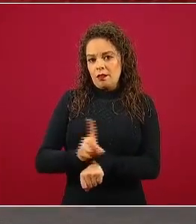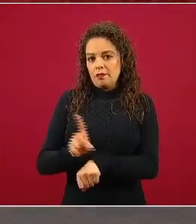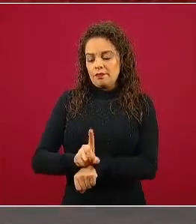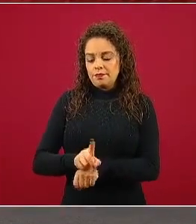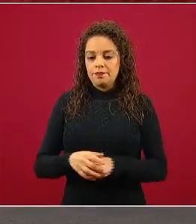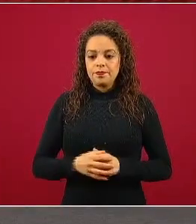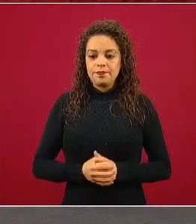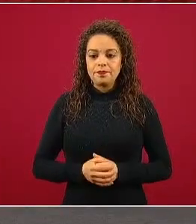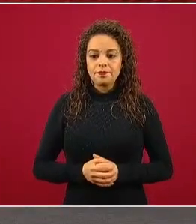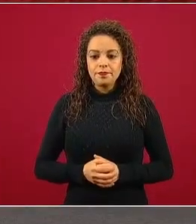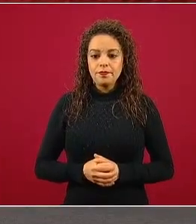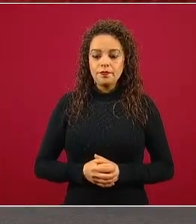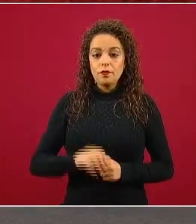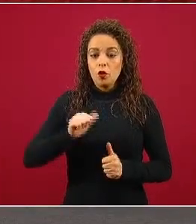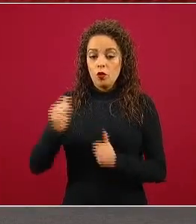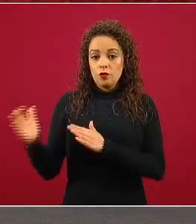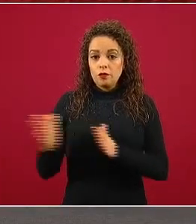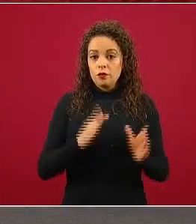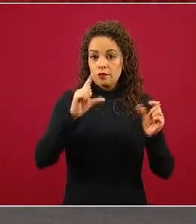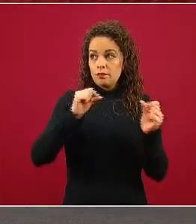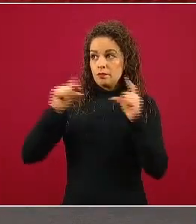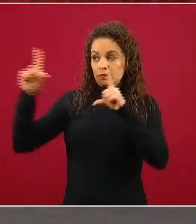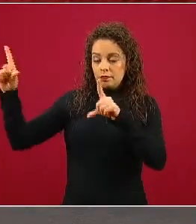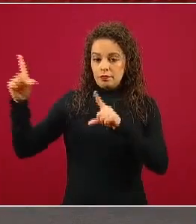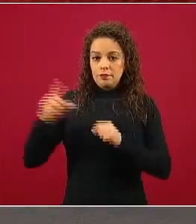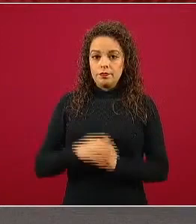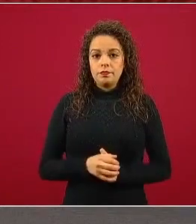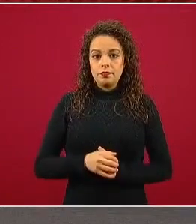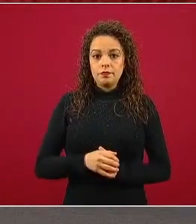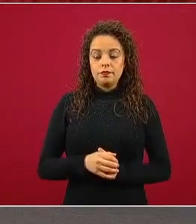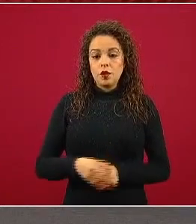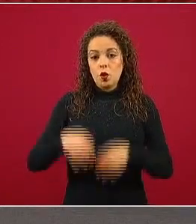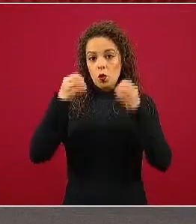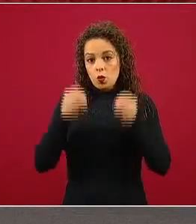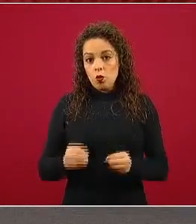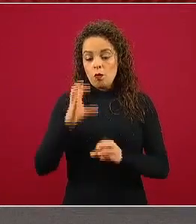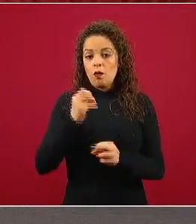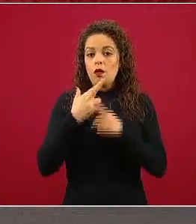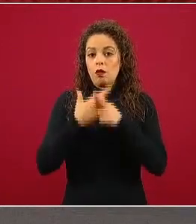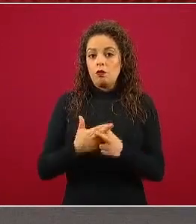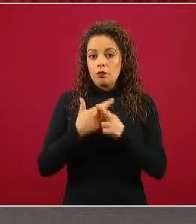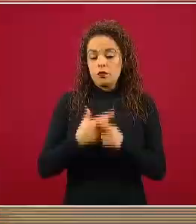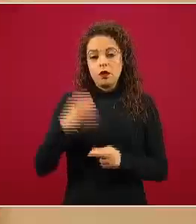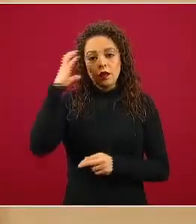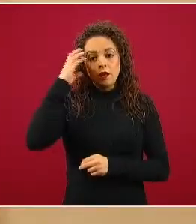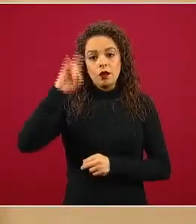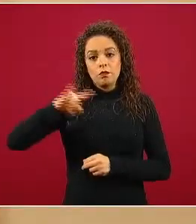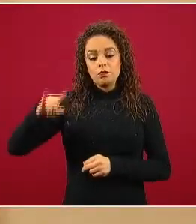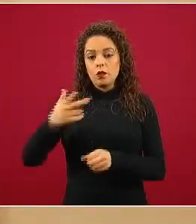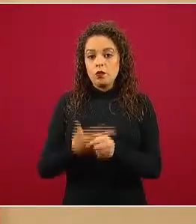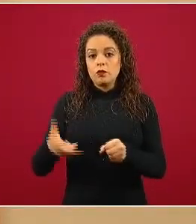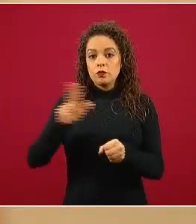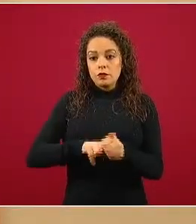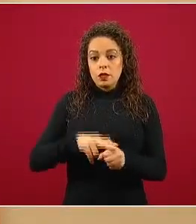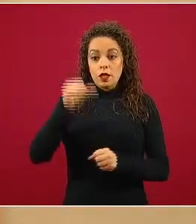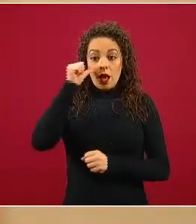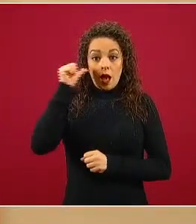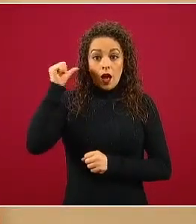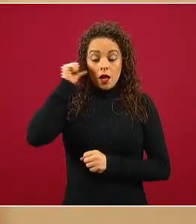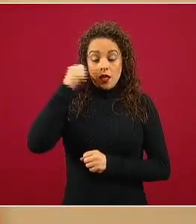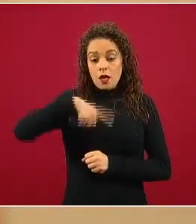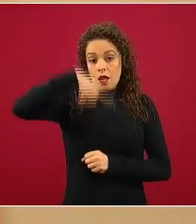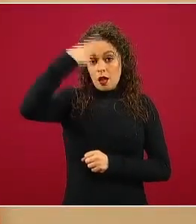componente de lo que es la ocupación y la disponibilidad hospitalaria. En el corte al día de ayer a la medianoche,